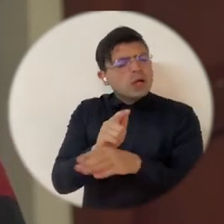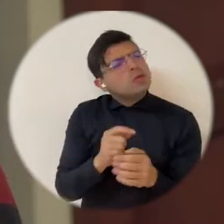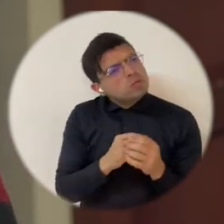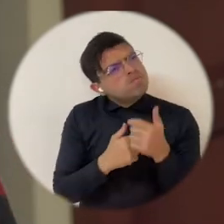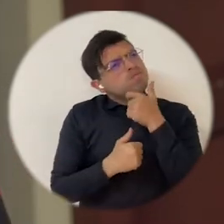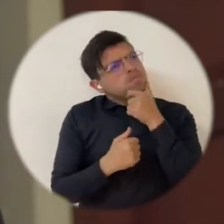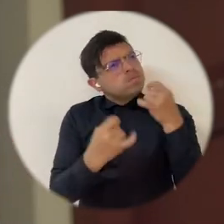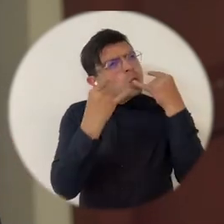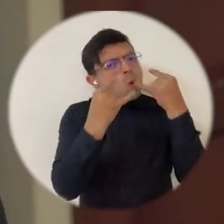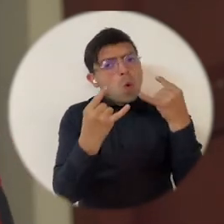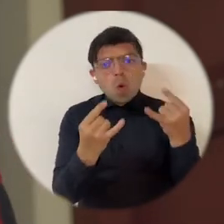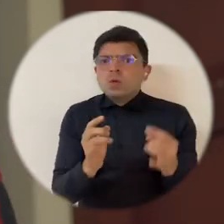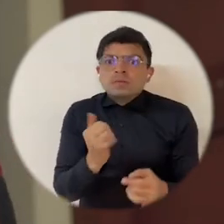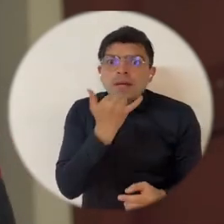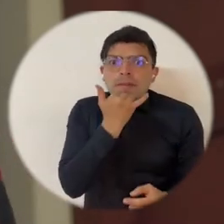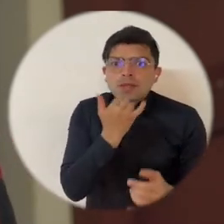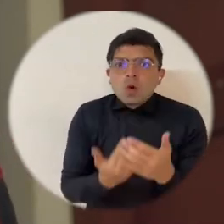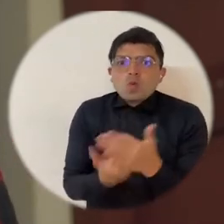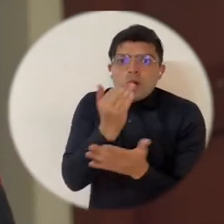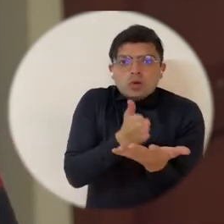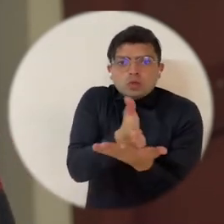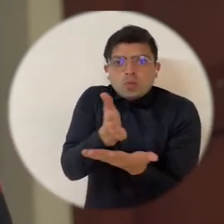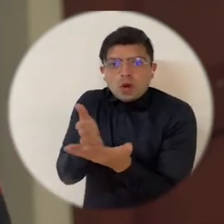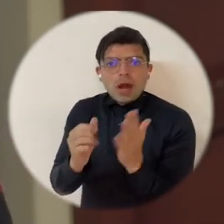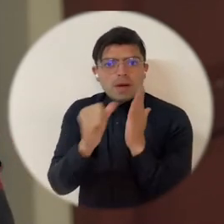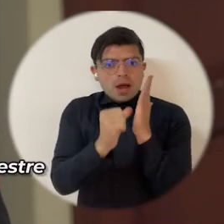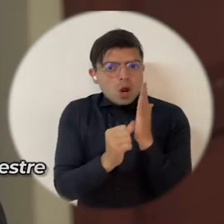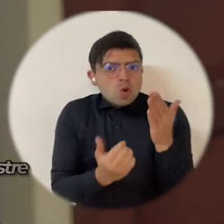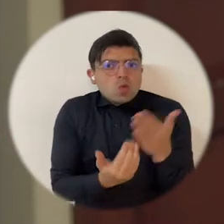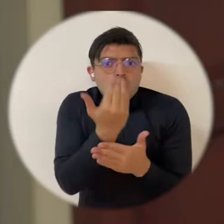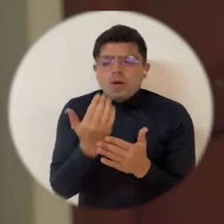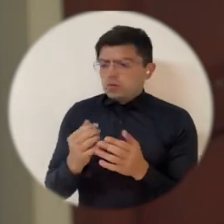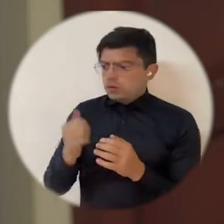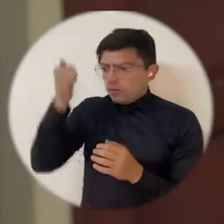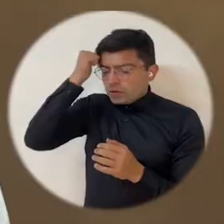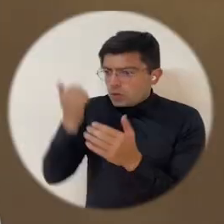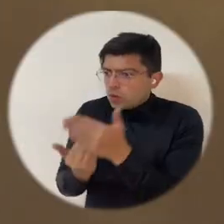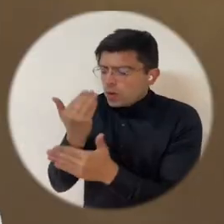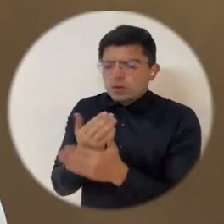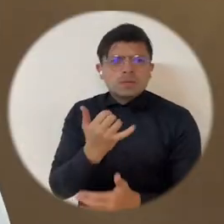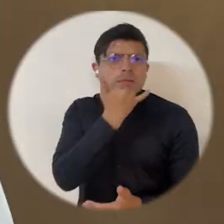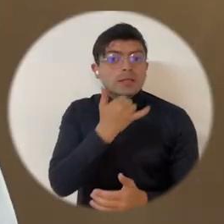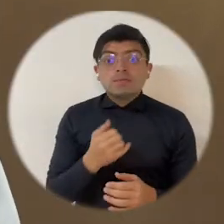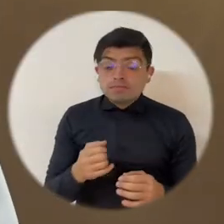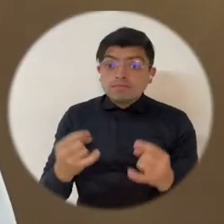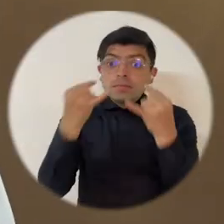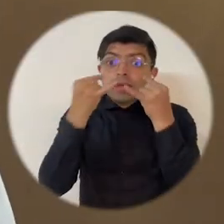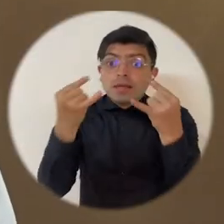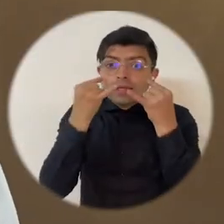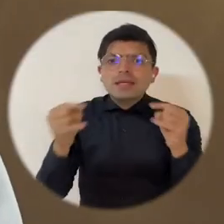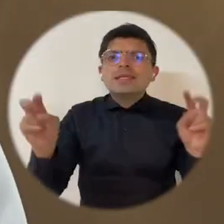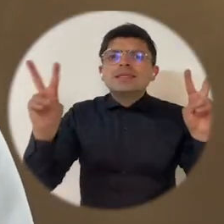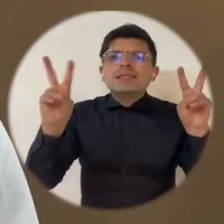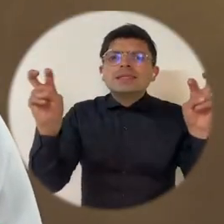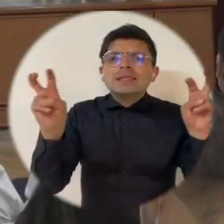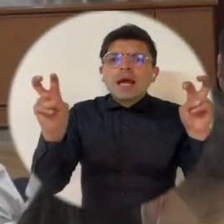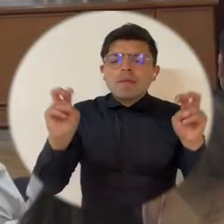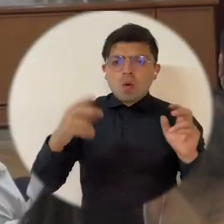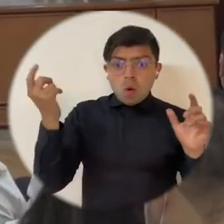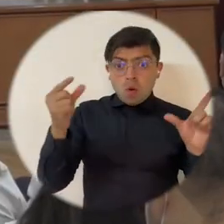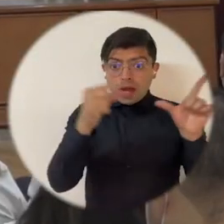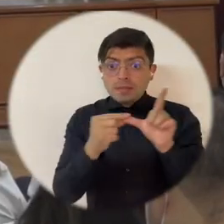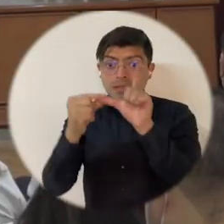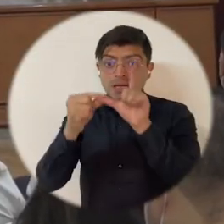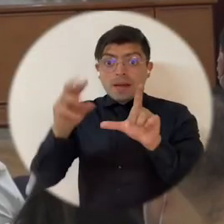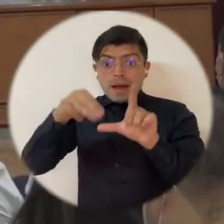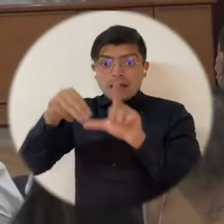con la facultad, qué había pasado con los nuevos programas, los nuevos docentes. Y me pareció interesante que mencionaran el tema de